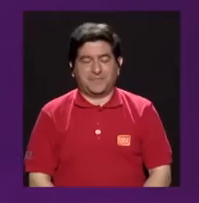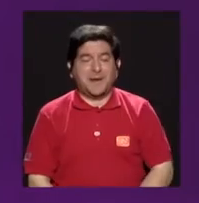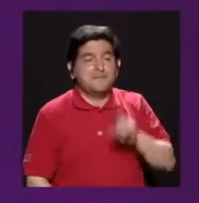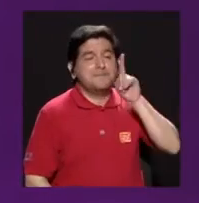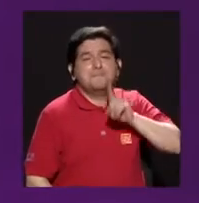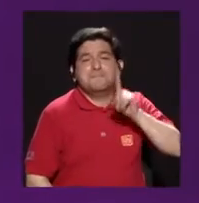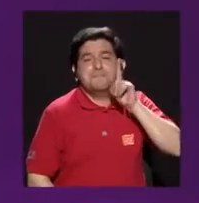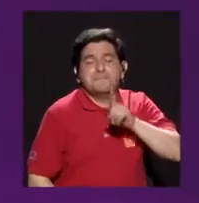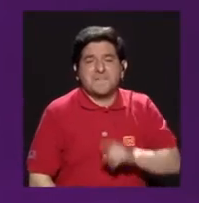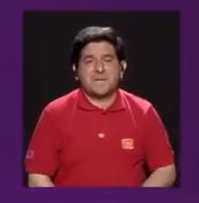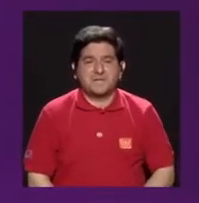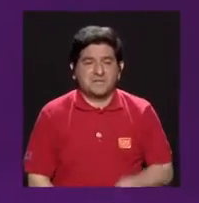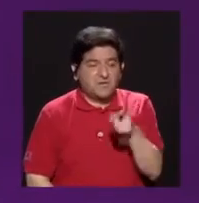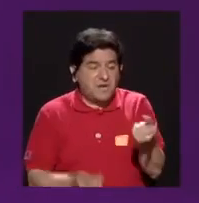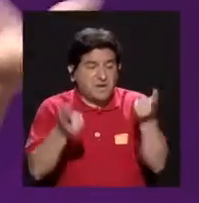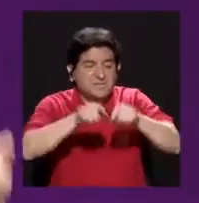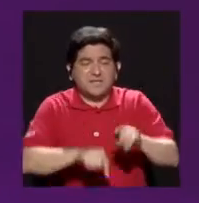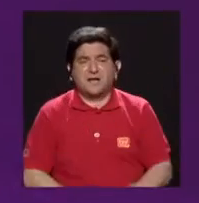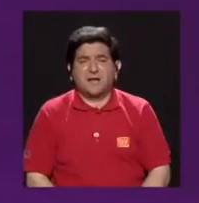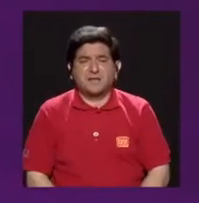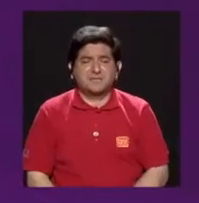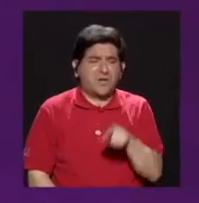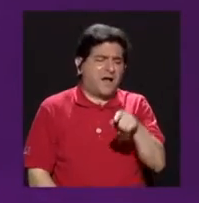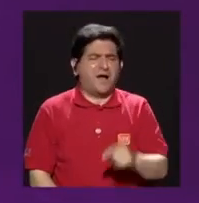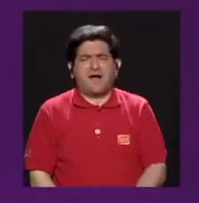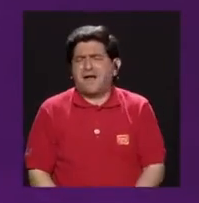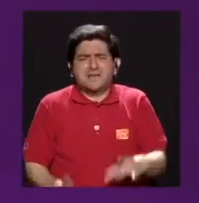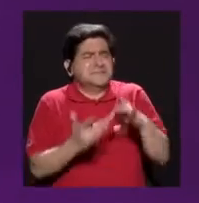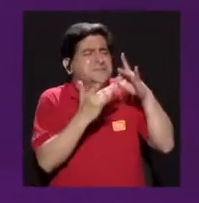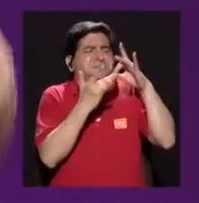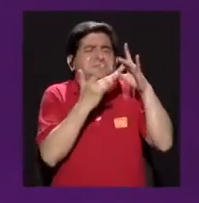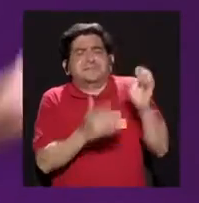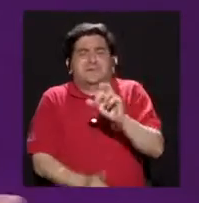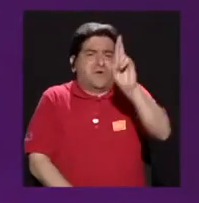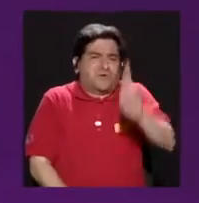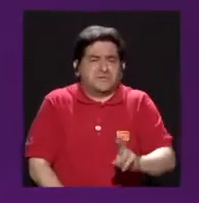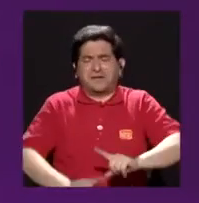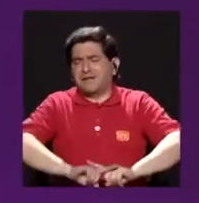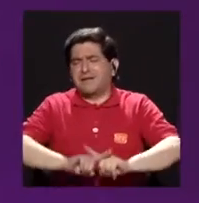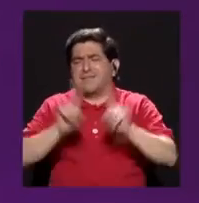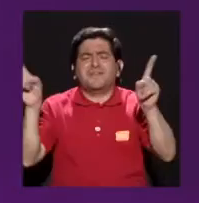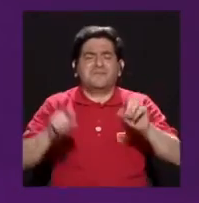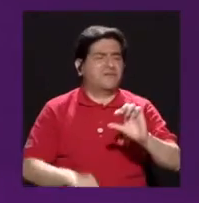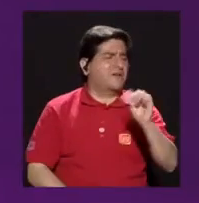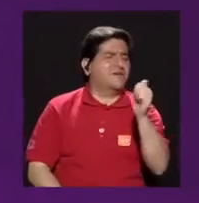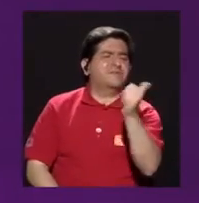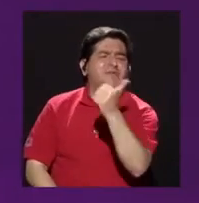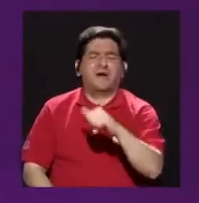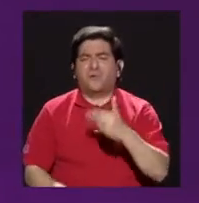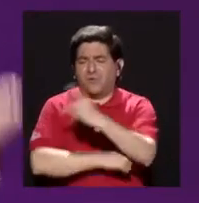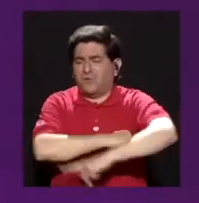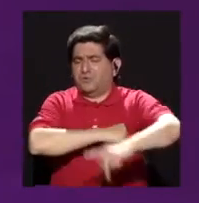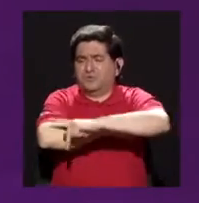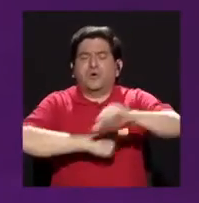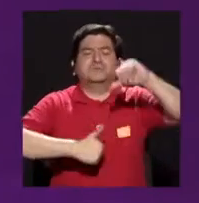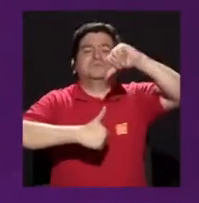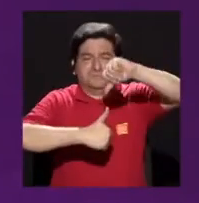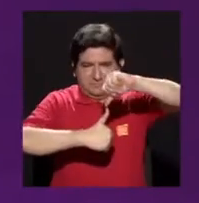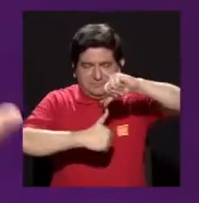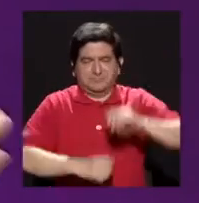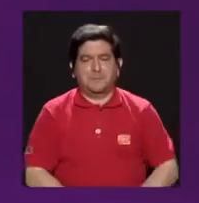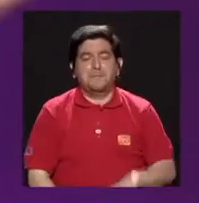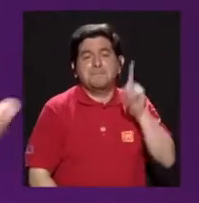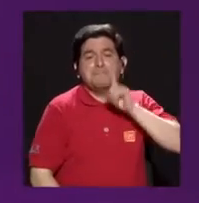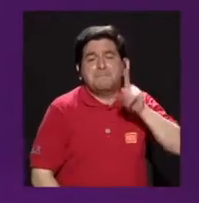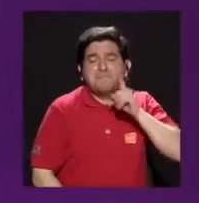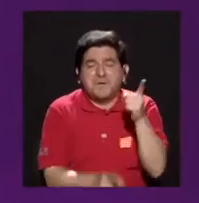mito de lo extraordinario que es Costa Rica, ¿verdad? De lo diferente que es del resto de Centroamérica, el